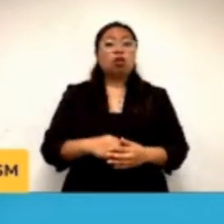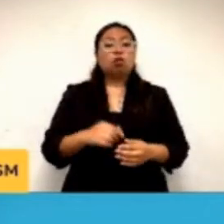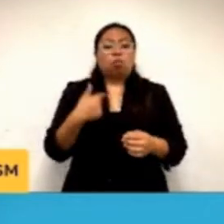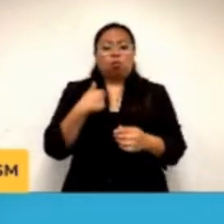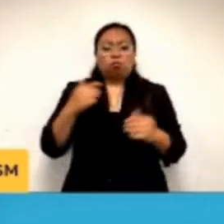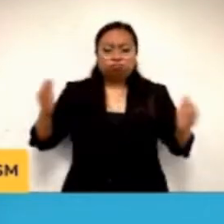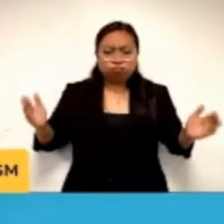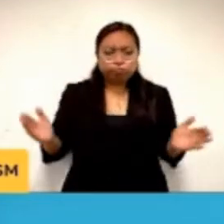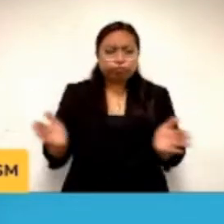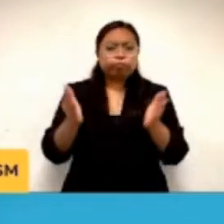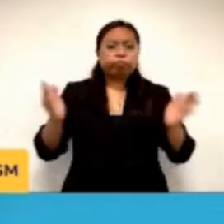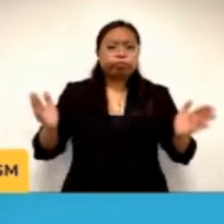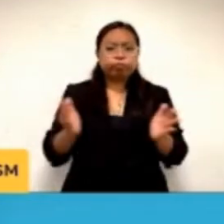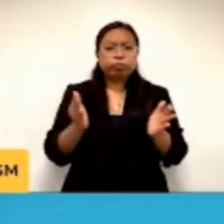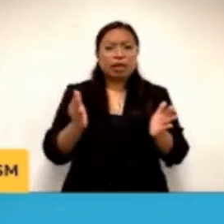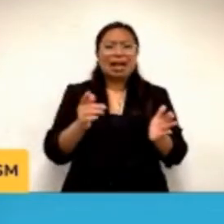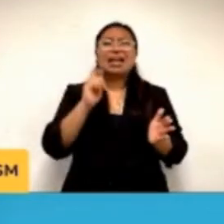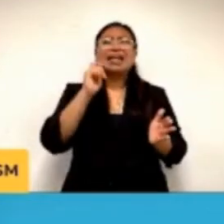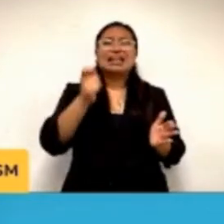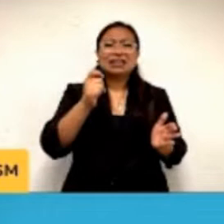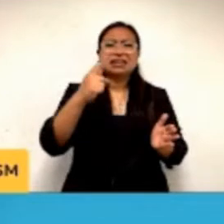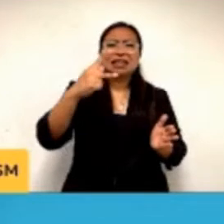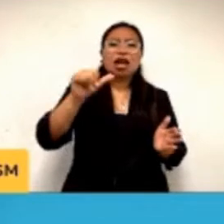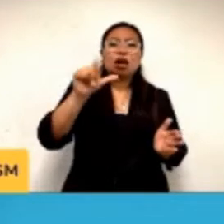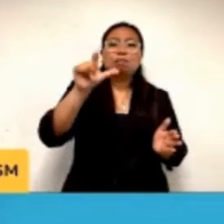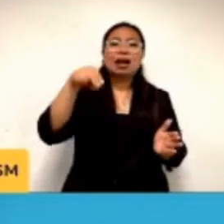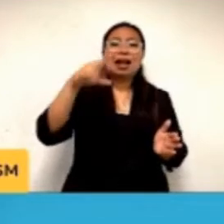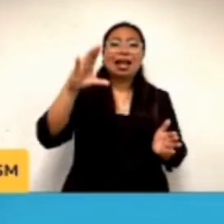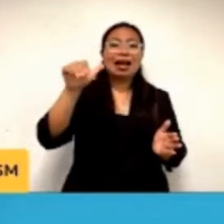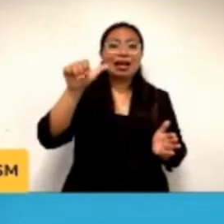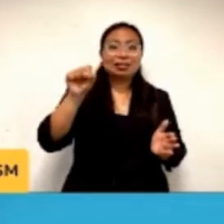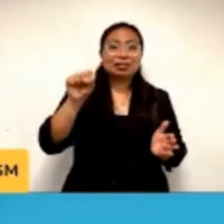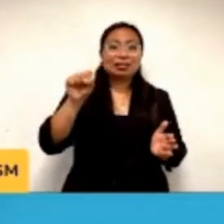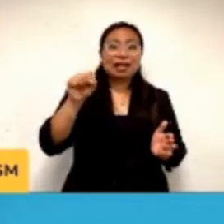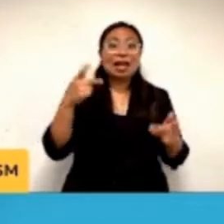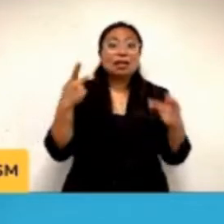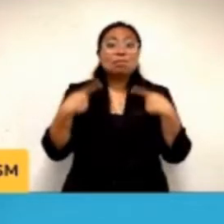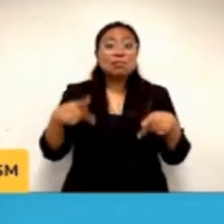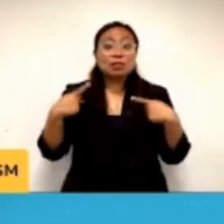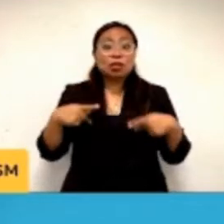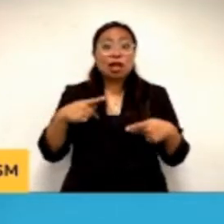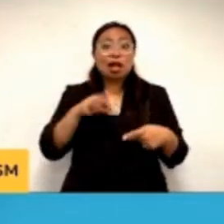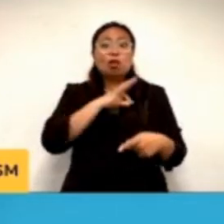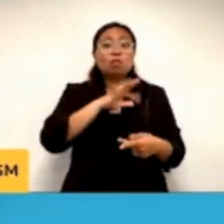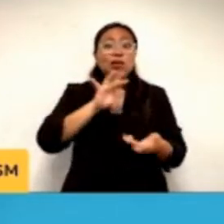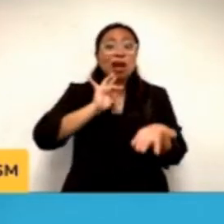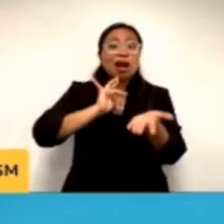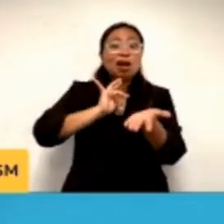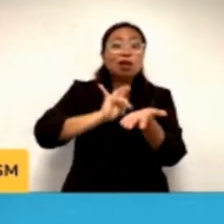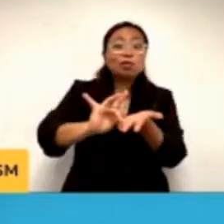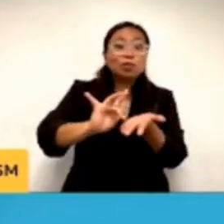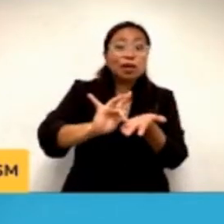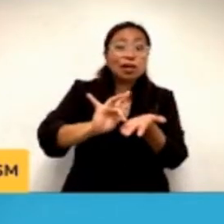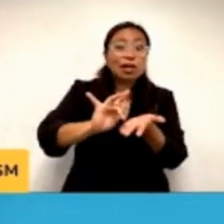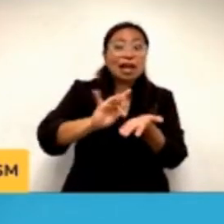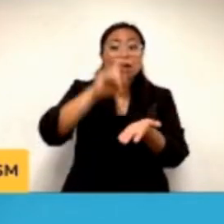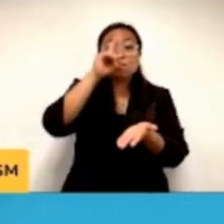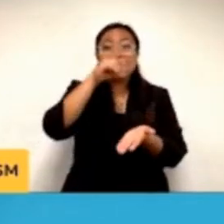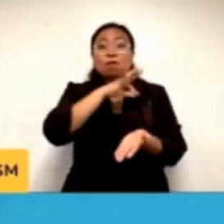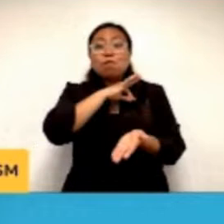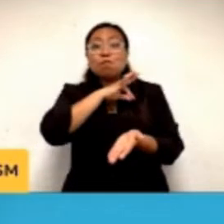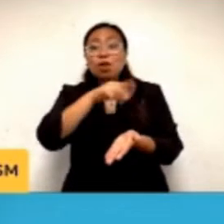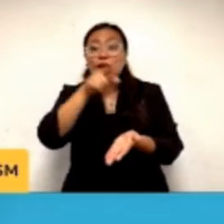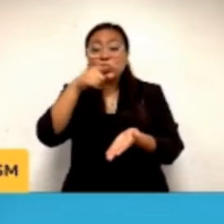podemos nosotros darle a nuestra propia carrera profesional. Y tú como agente de cambio puedes